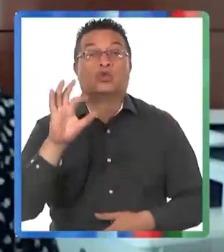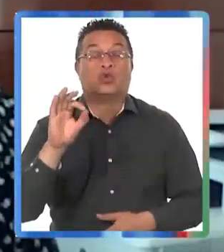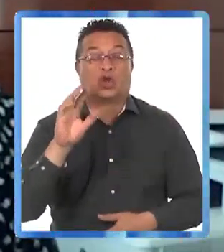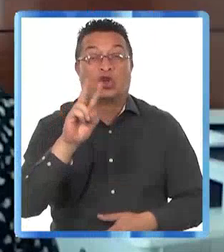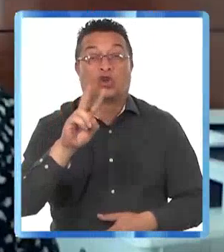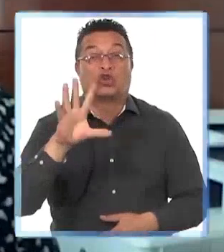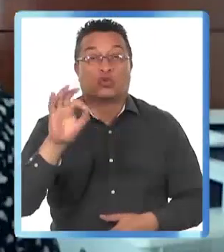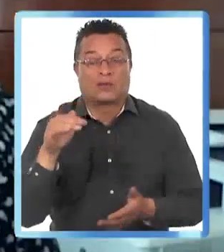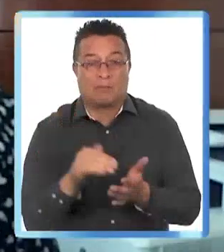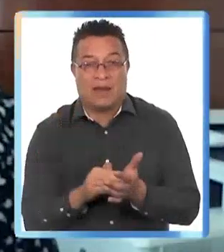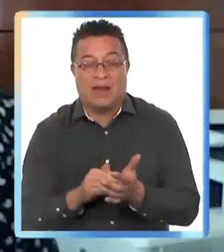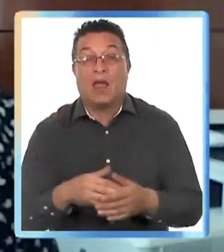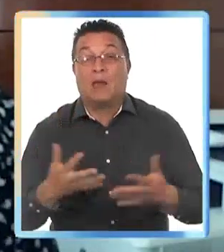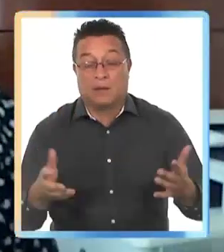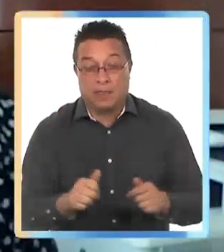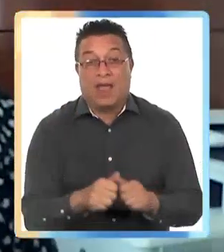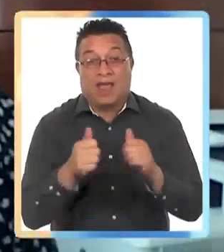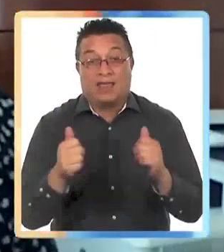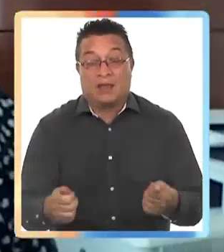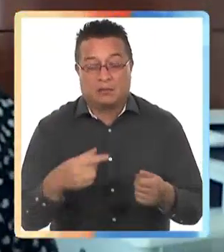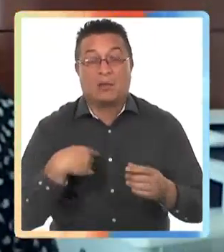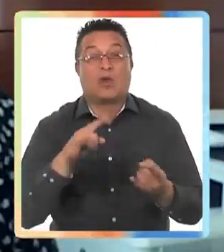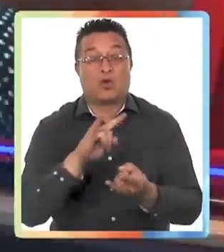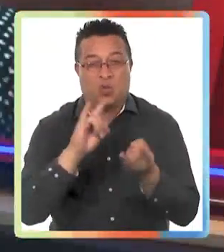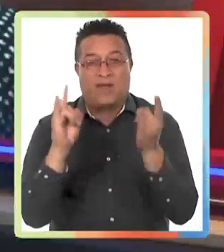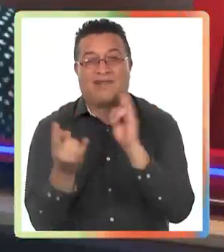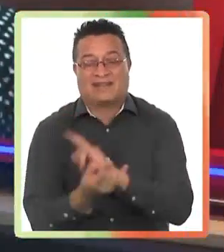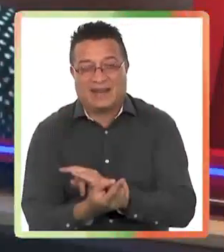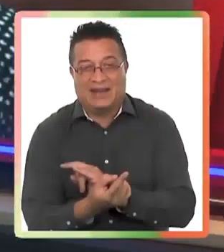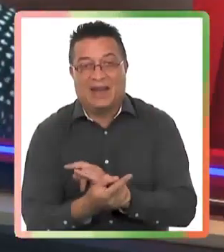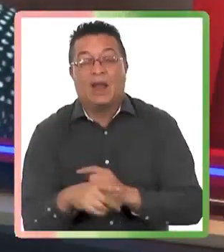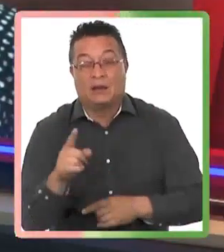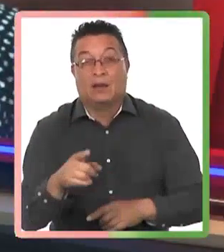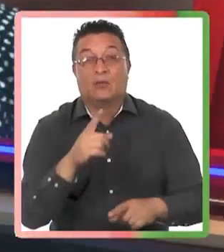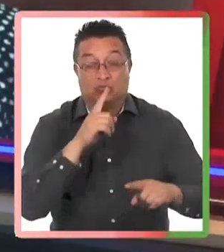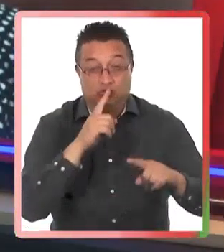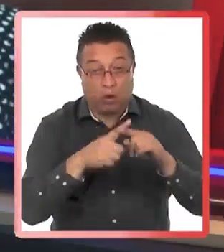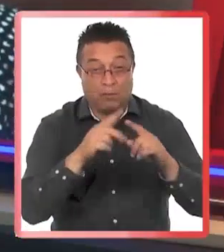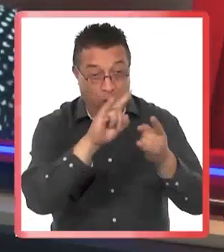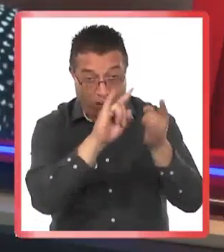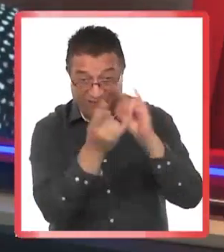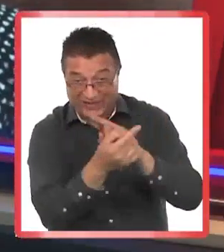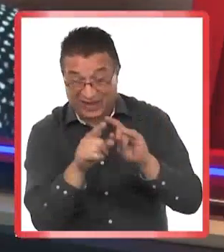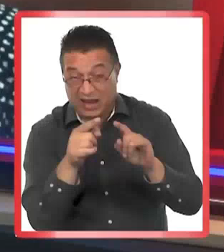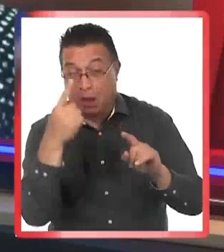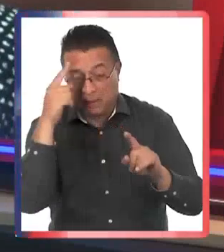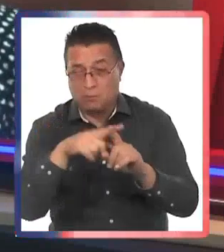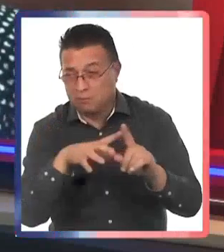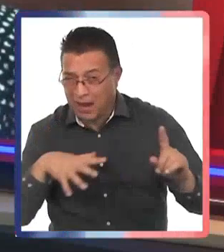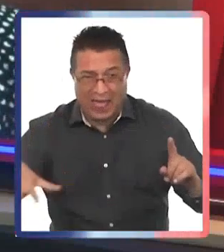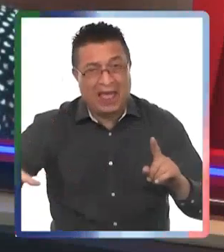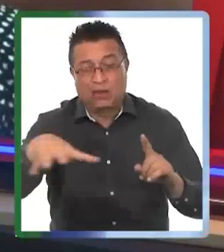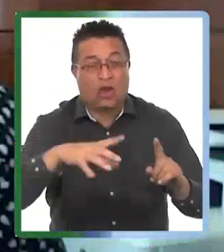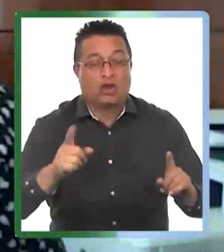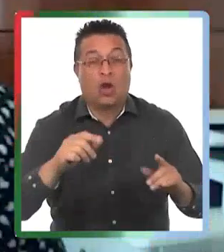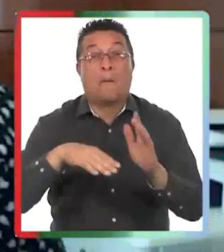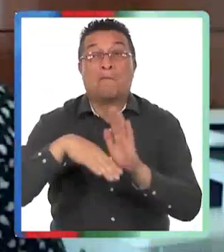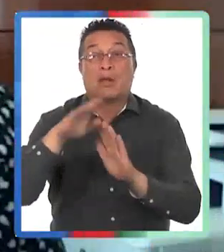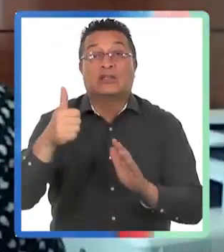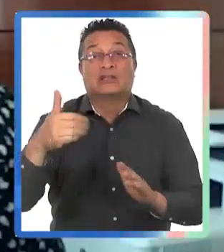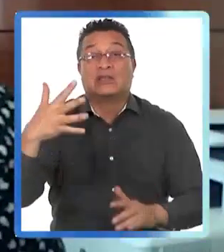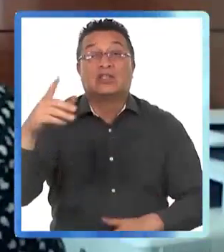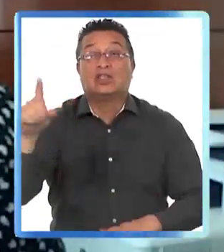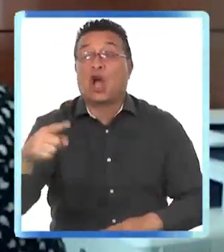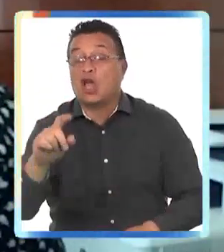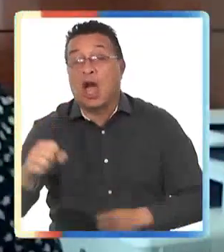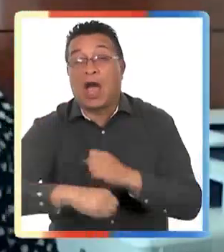250.000 pesos. Y además para hacerla realmente universal, porque tiene el nombre de universal, pero en realidad no llega a todas las personas mayores de 65